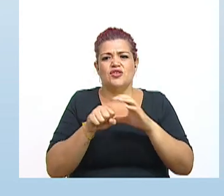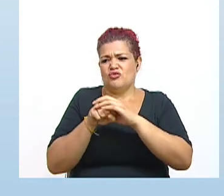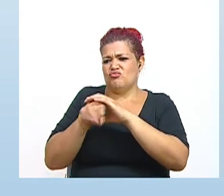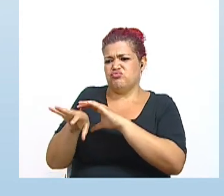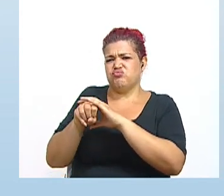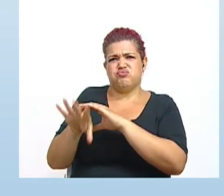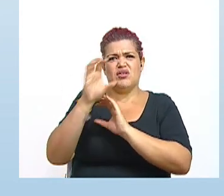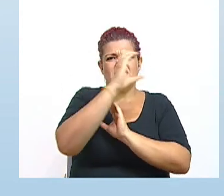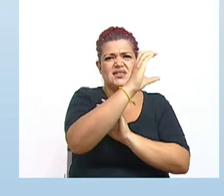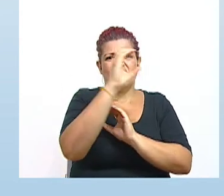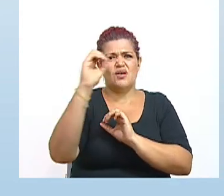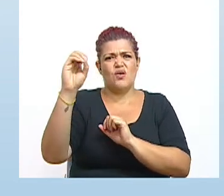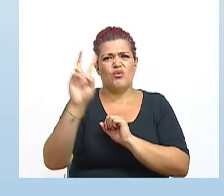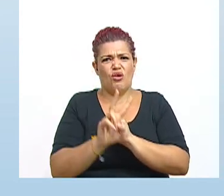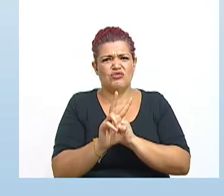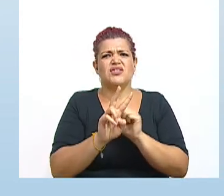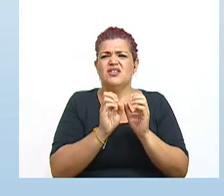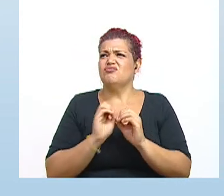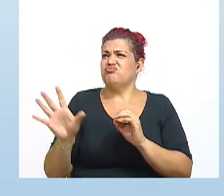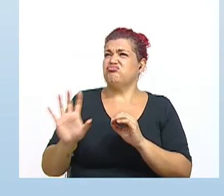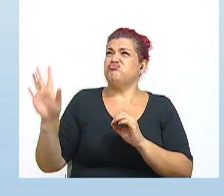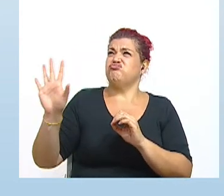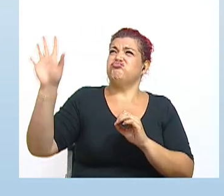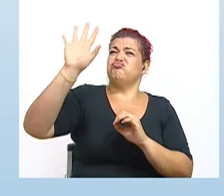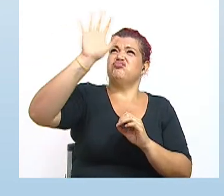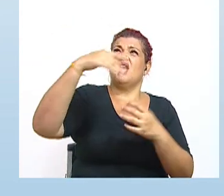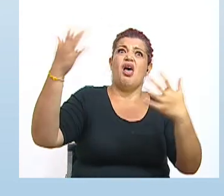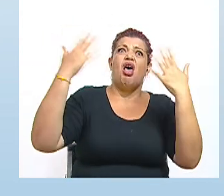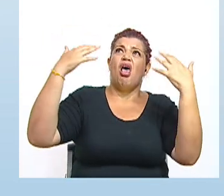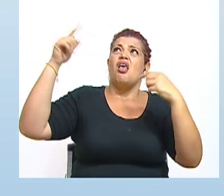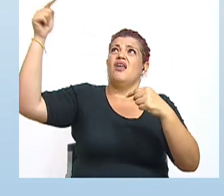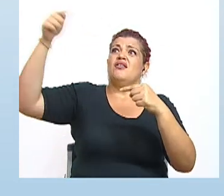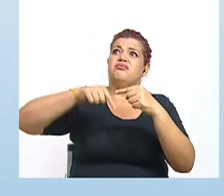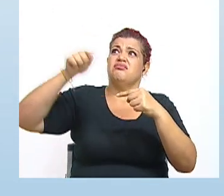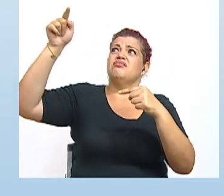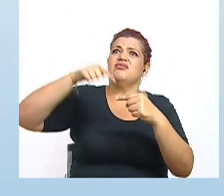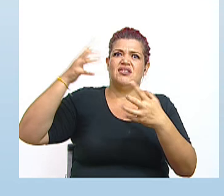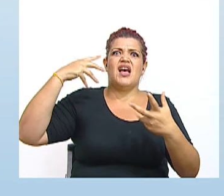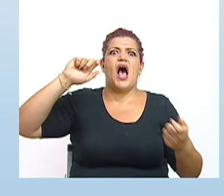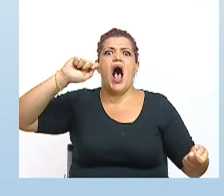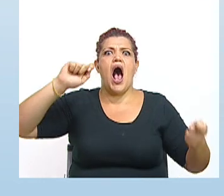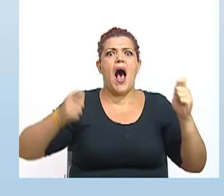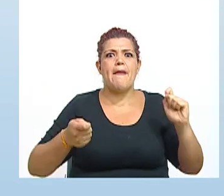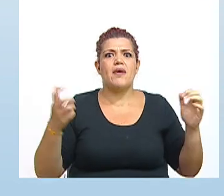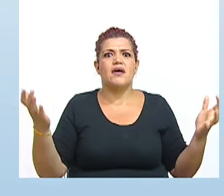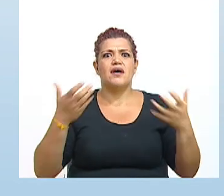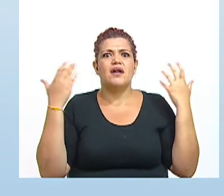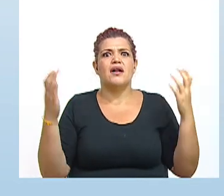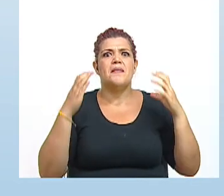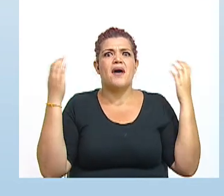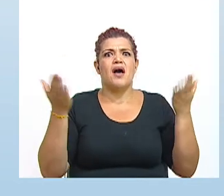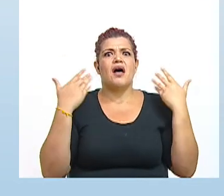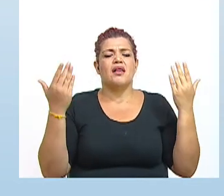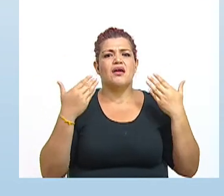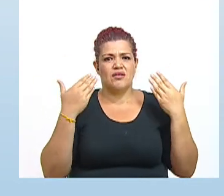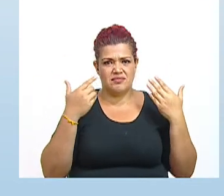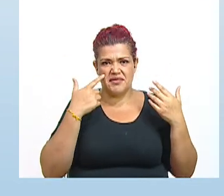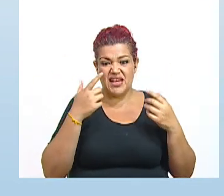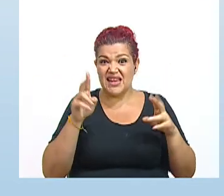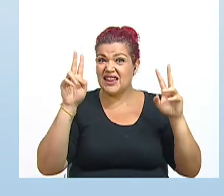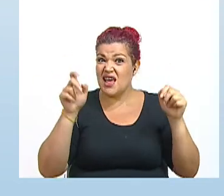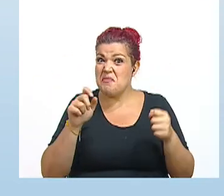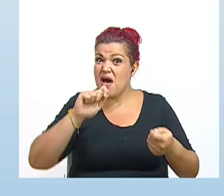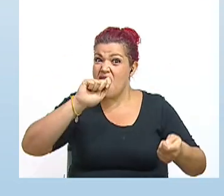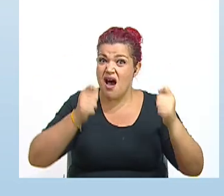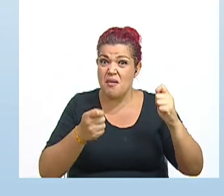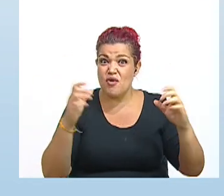gases, de efecto invernadero, el cambio climático. Pues nos volvemos a encontrar esa conexión entre el tema de cambio climático